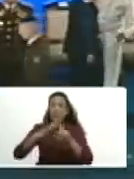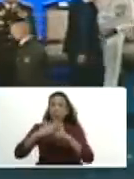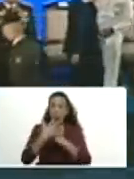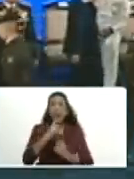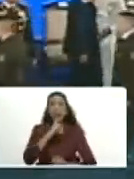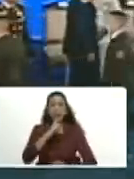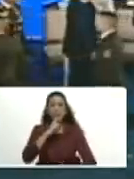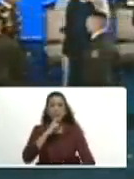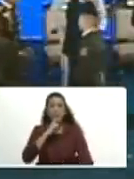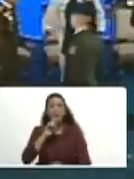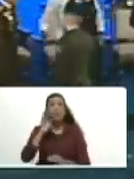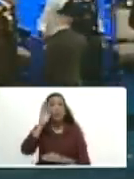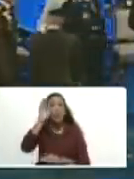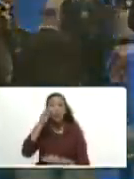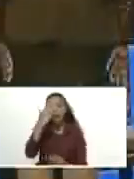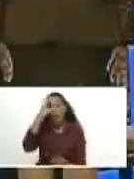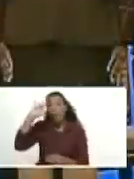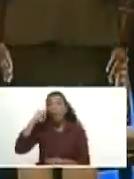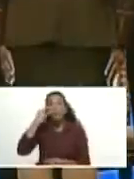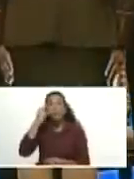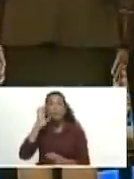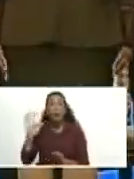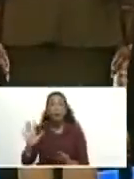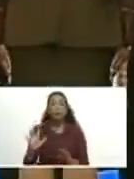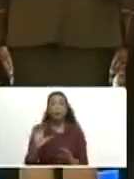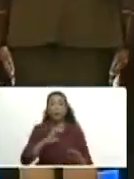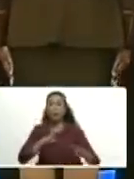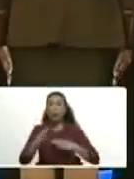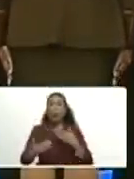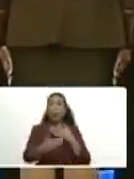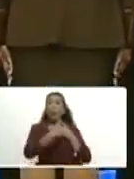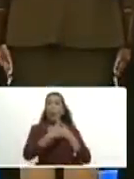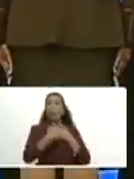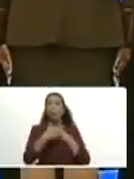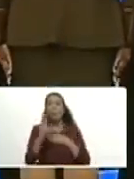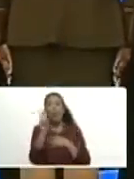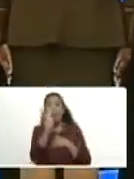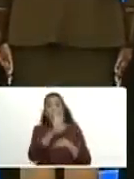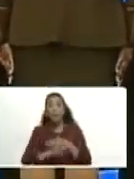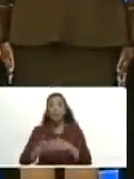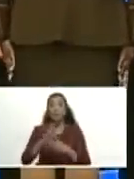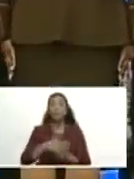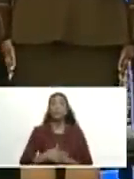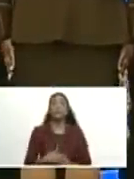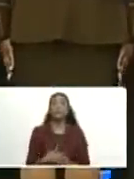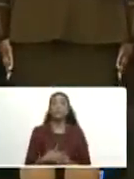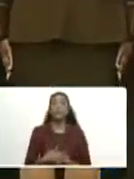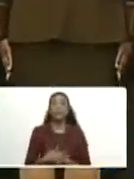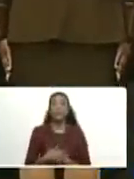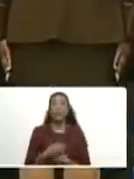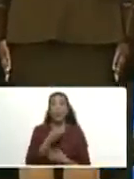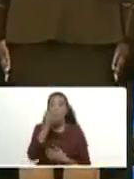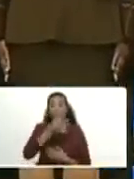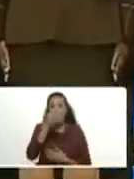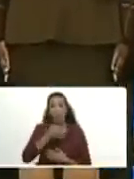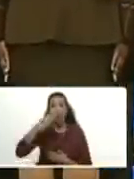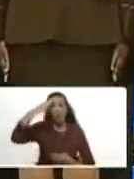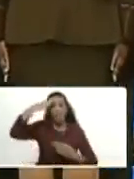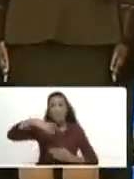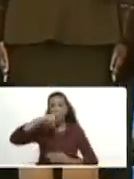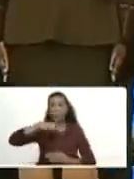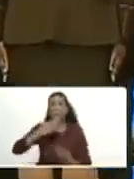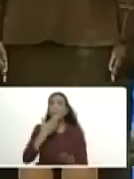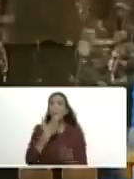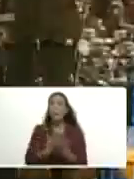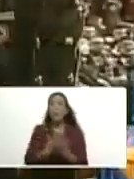circunstancias y los acontecimientos que se presenten y acciones que atenten contra la estabilidad de la nación. Buenas tardes, mi comandante en jefe.